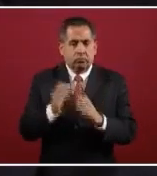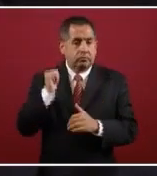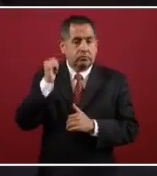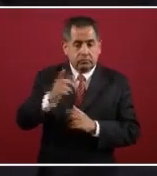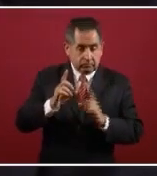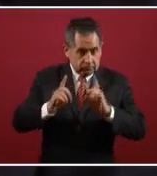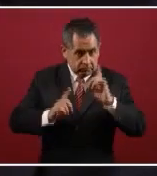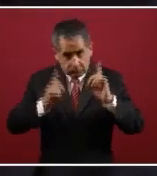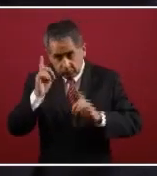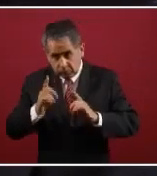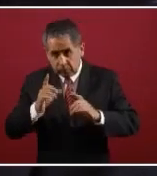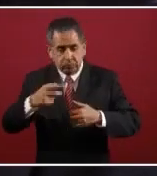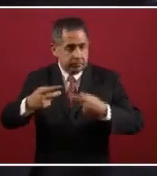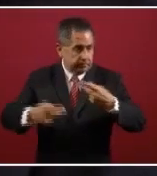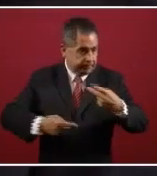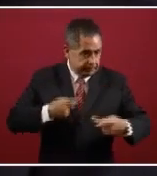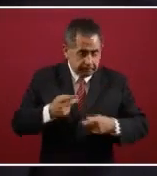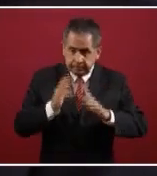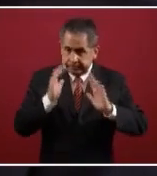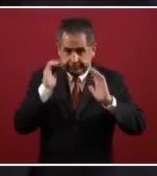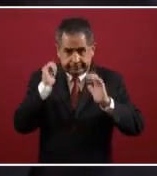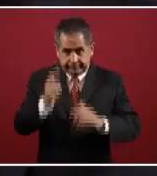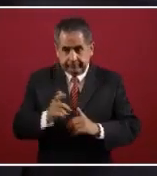duda, pregunta,